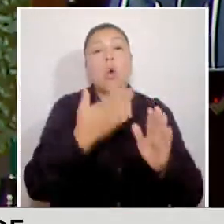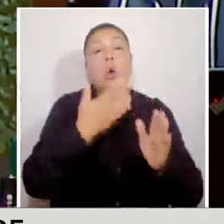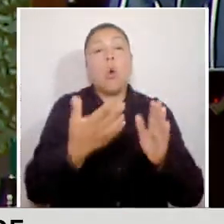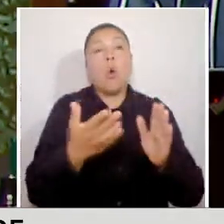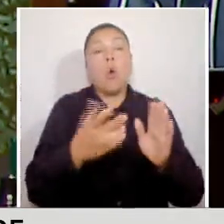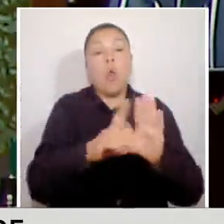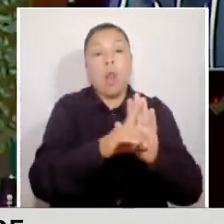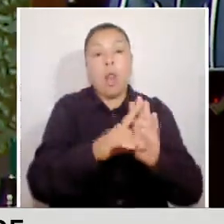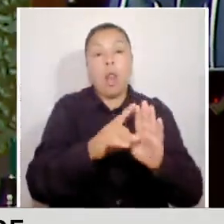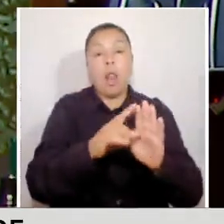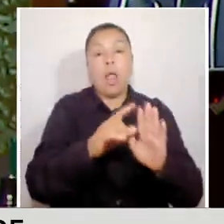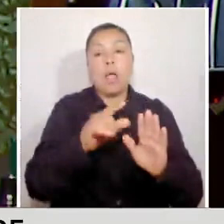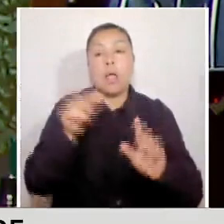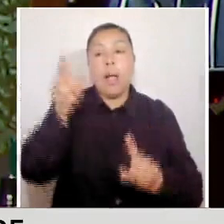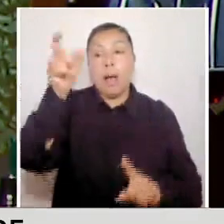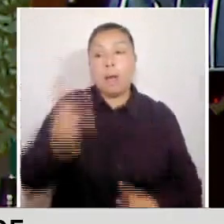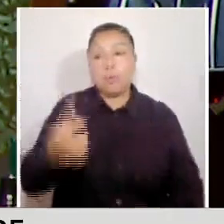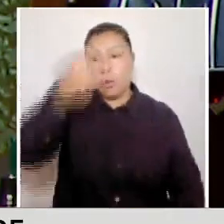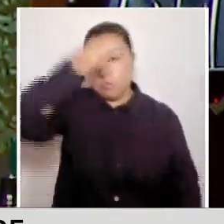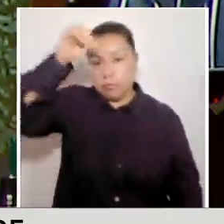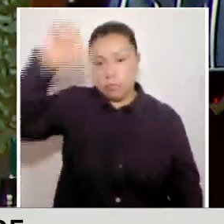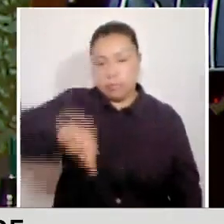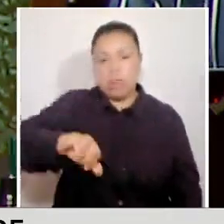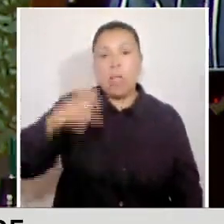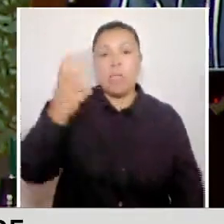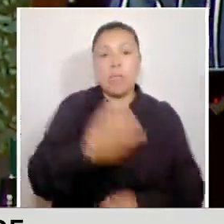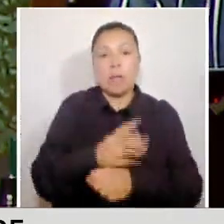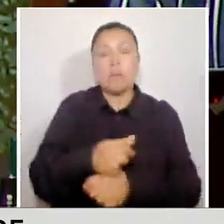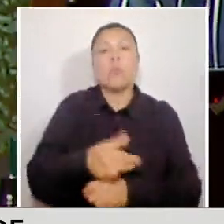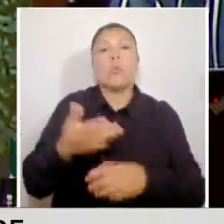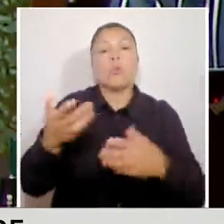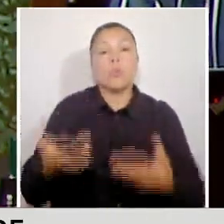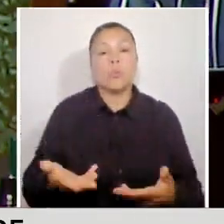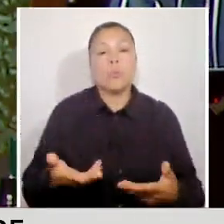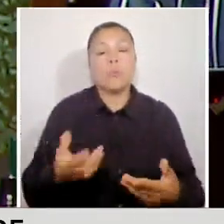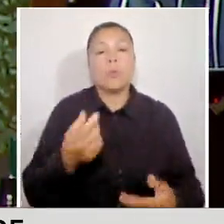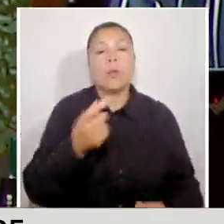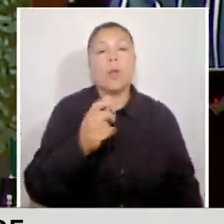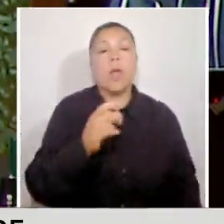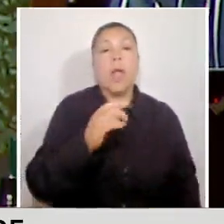pena de crimen la conjunción I por